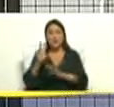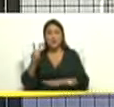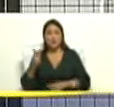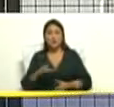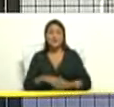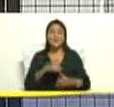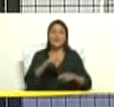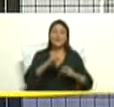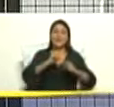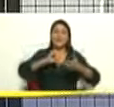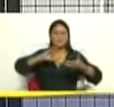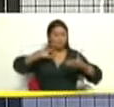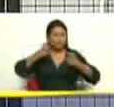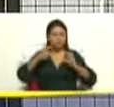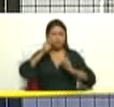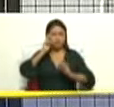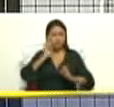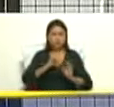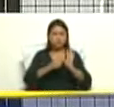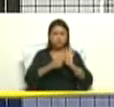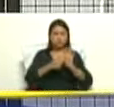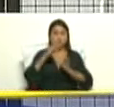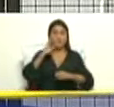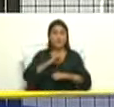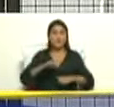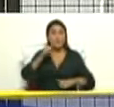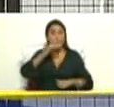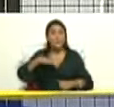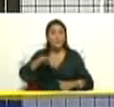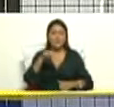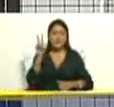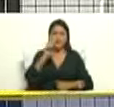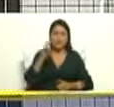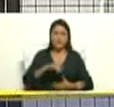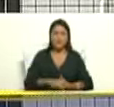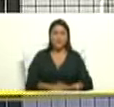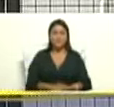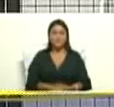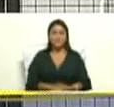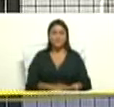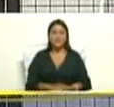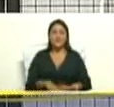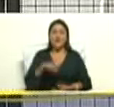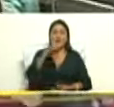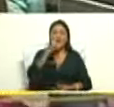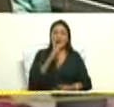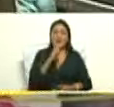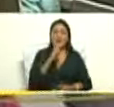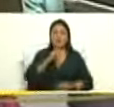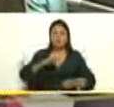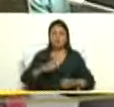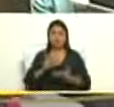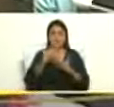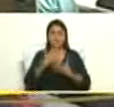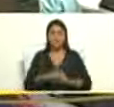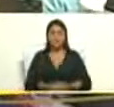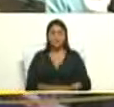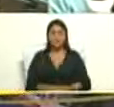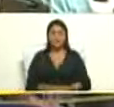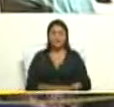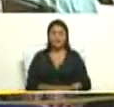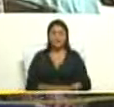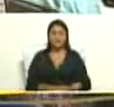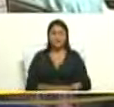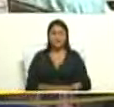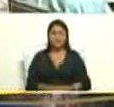rebeliones bolivarianas militares del pueblo de Venezuela año de despertar la historia